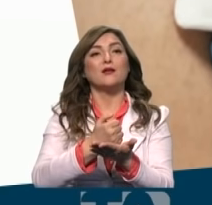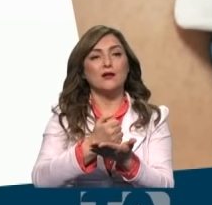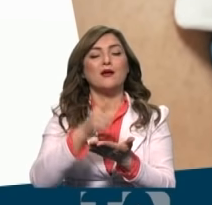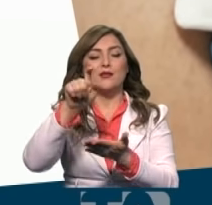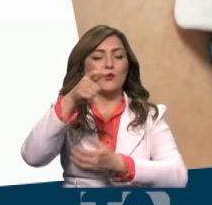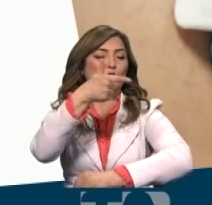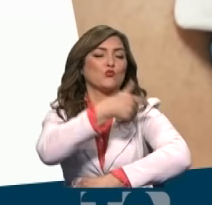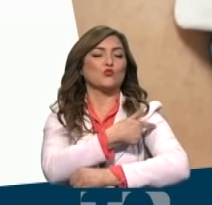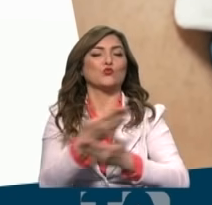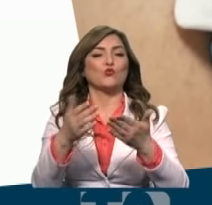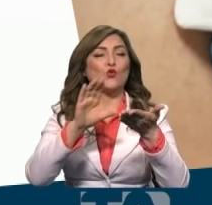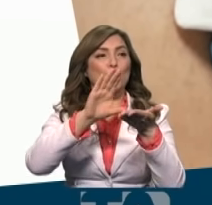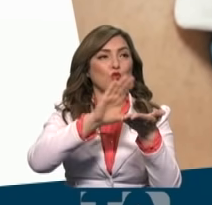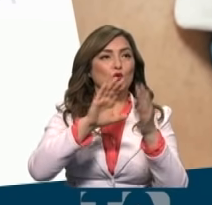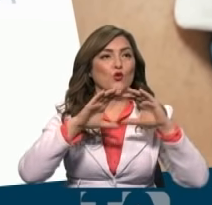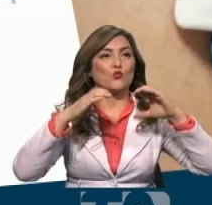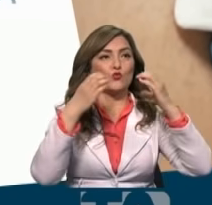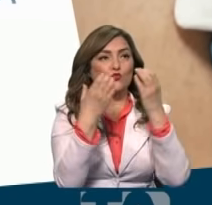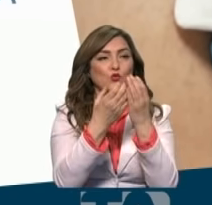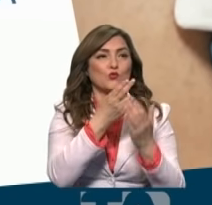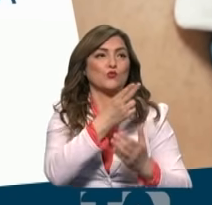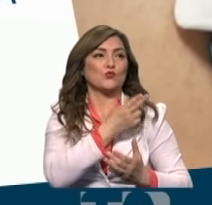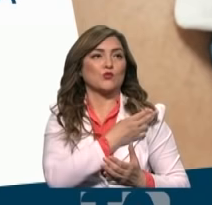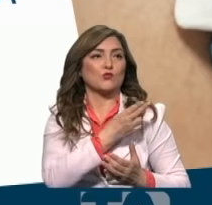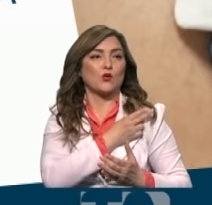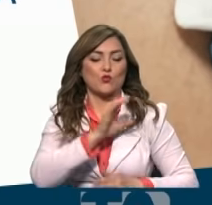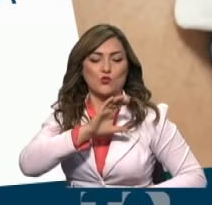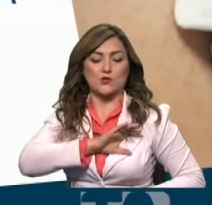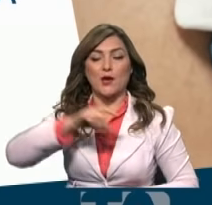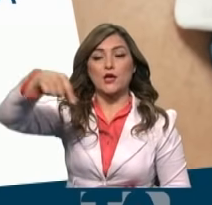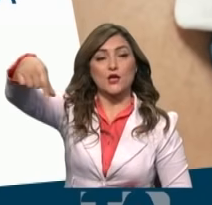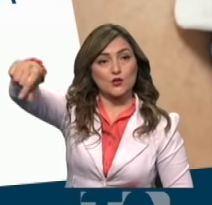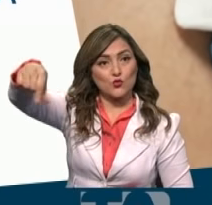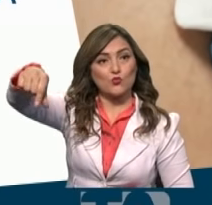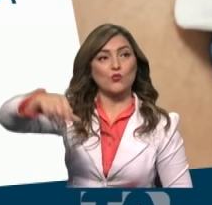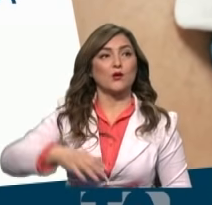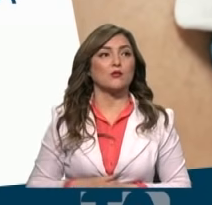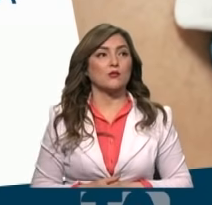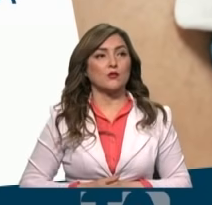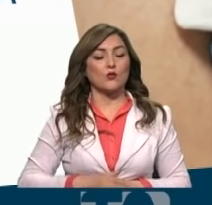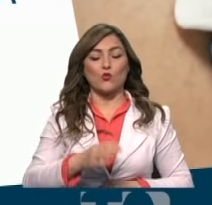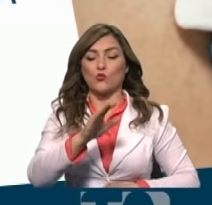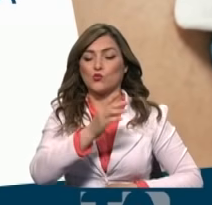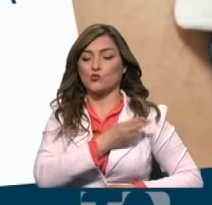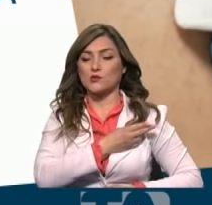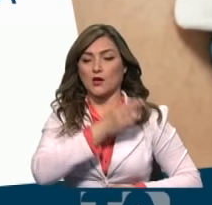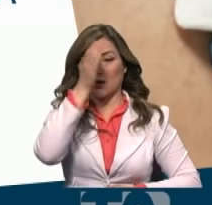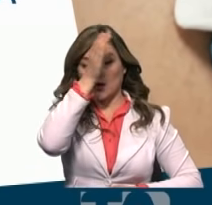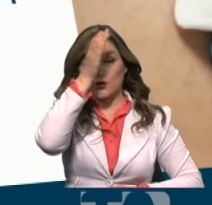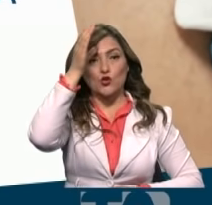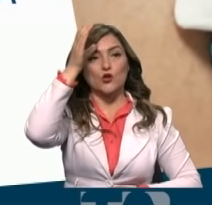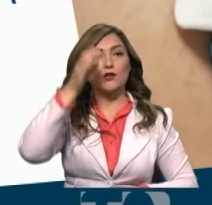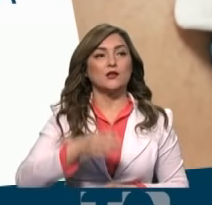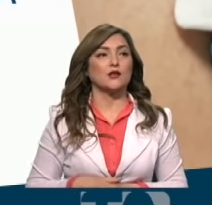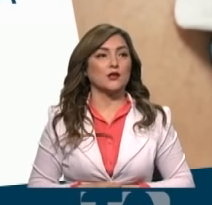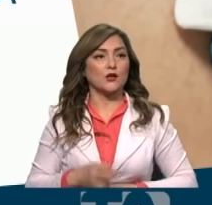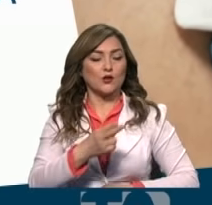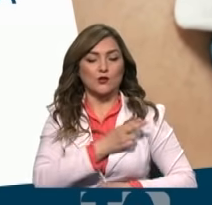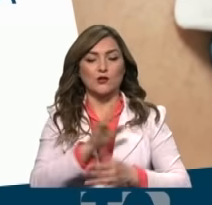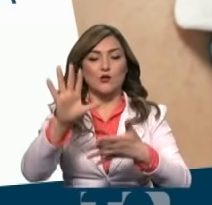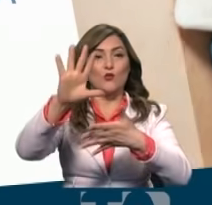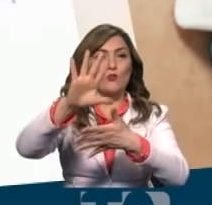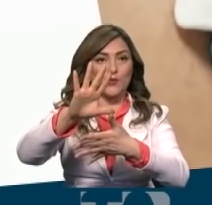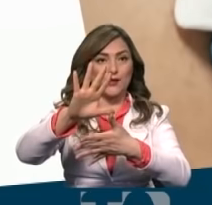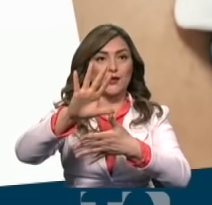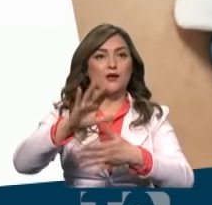en la capital son el Coliseo de la Universidad Educativa Municipal Quitumbe, Pontificia Universidad Católica del Ecuador, Universidad de las Américas